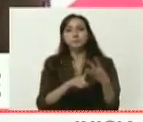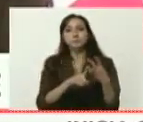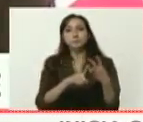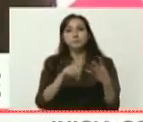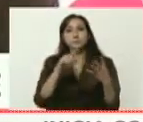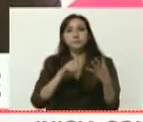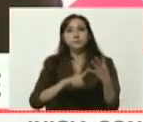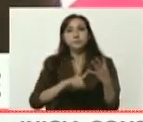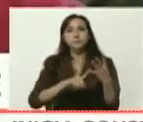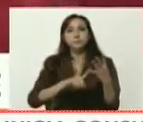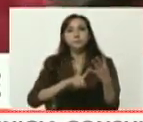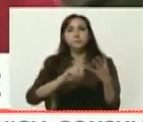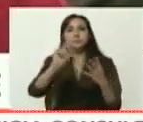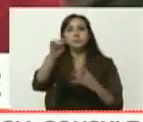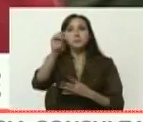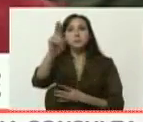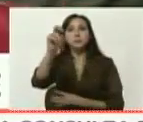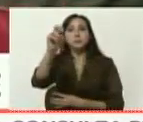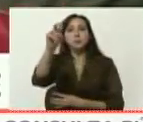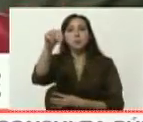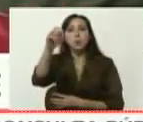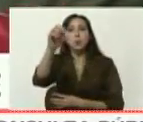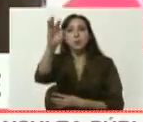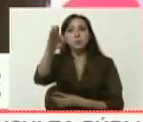presente. Livia Gubernet,